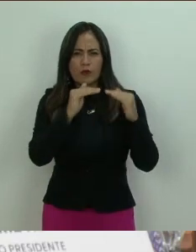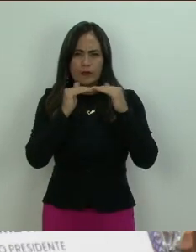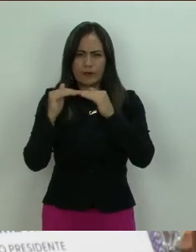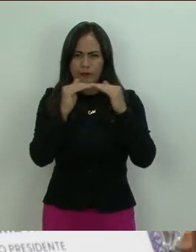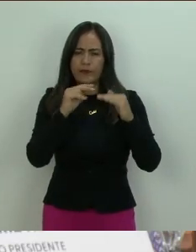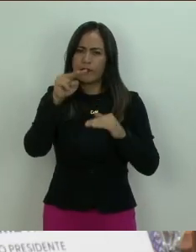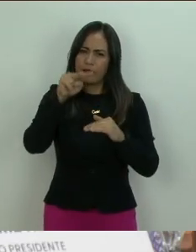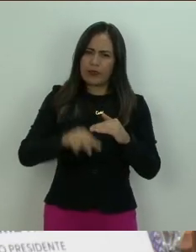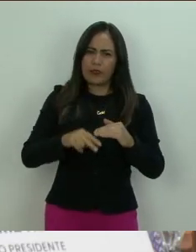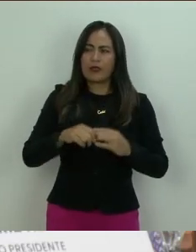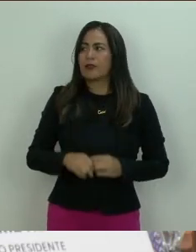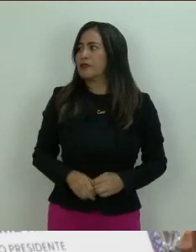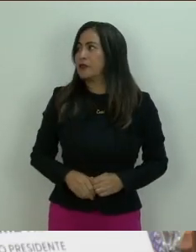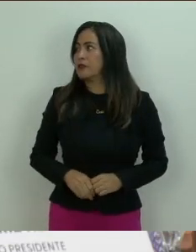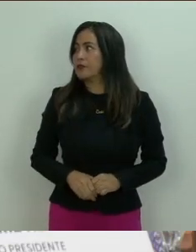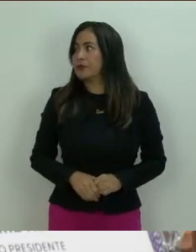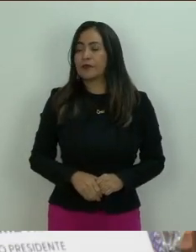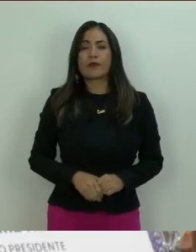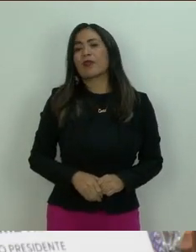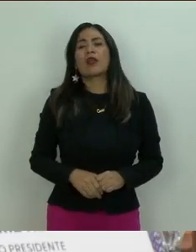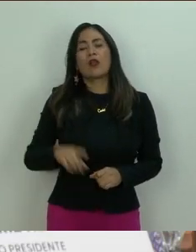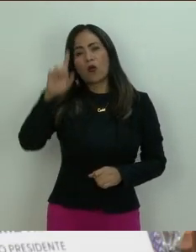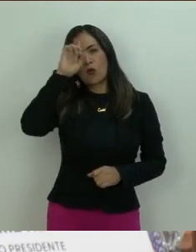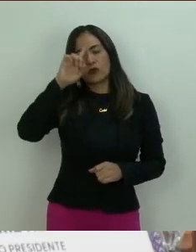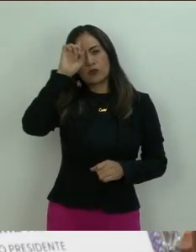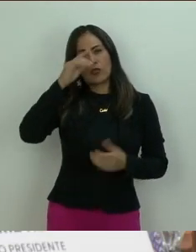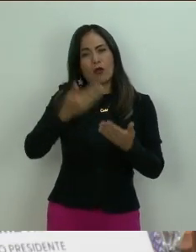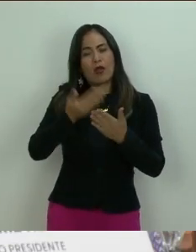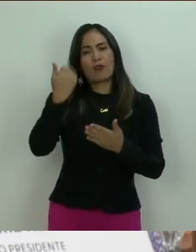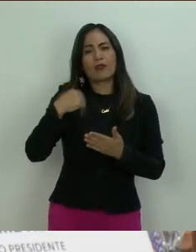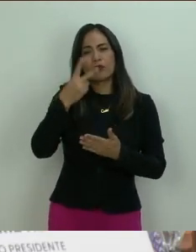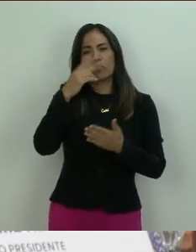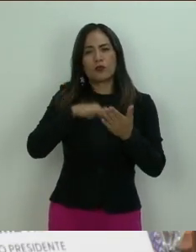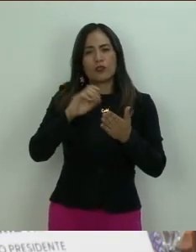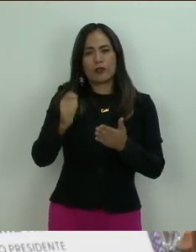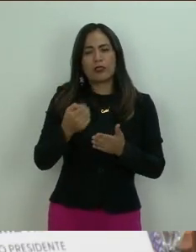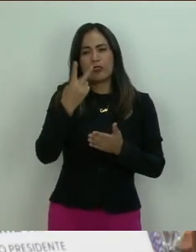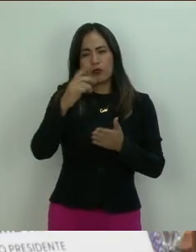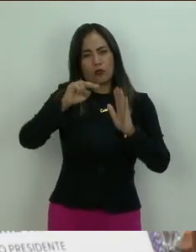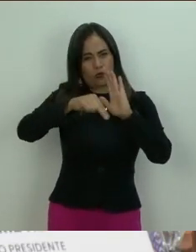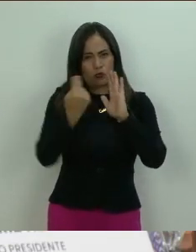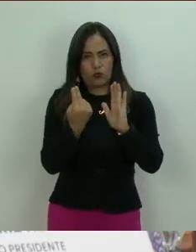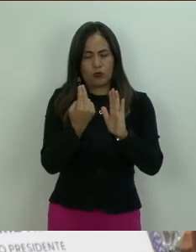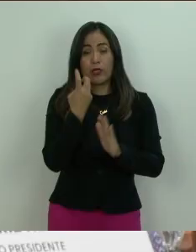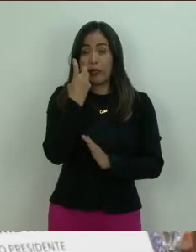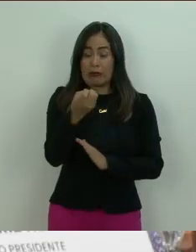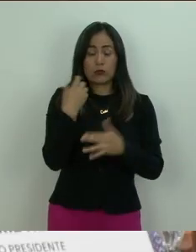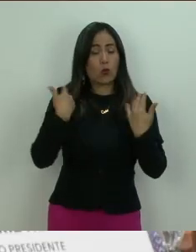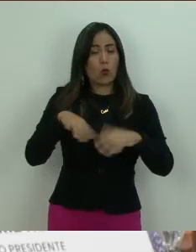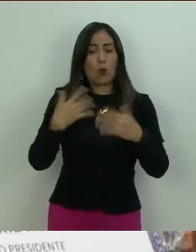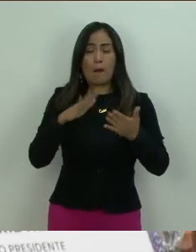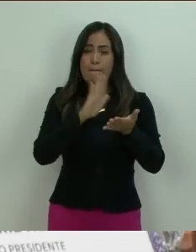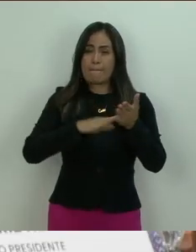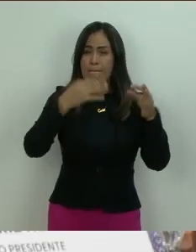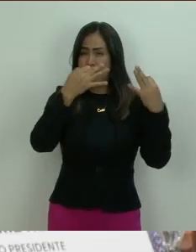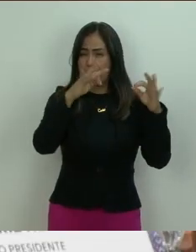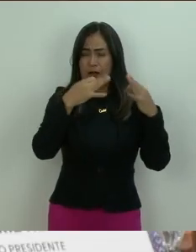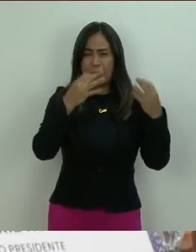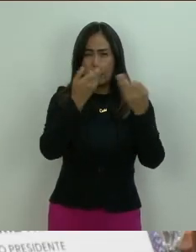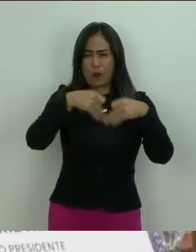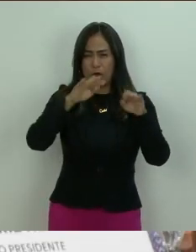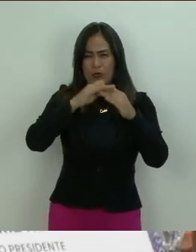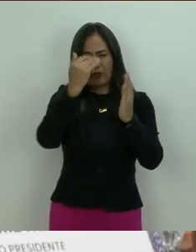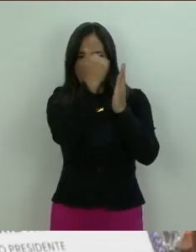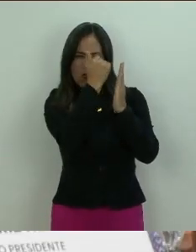Dicha recomendación, adoptada en 2022, constituye un documento de gran relevancia que establece obligaciones claras para